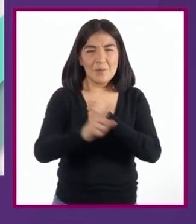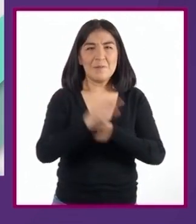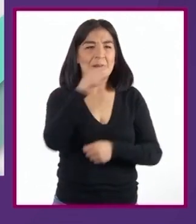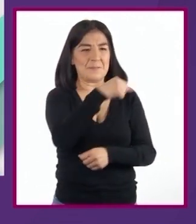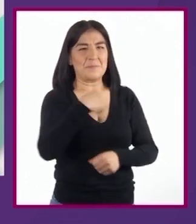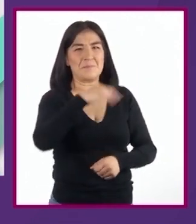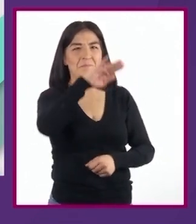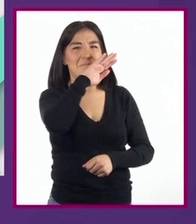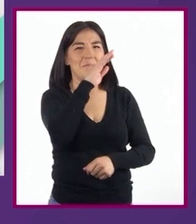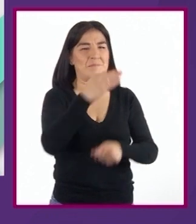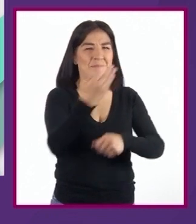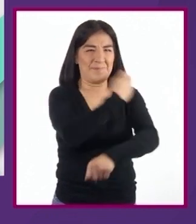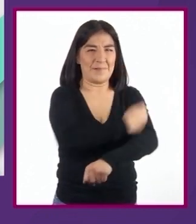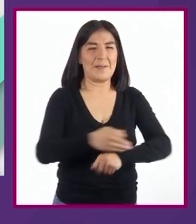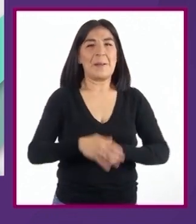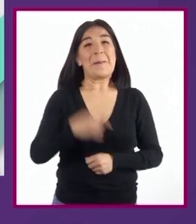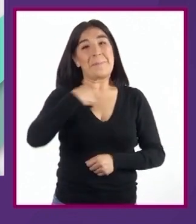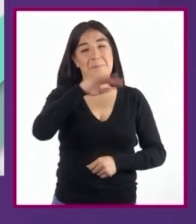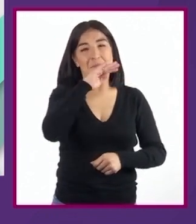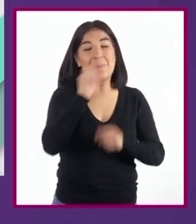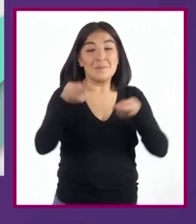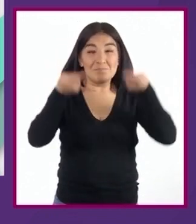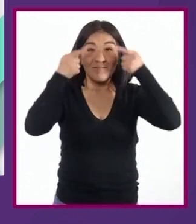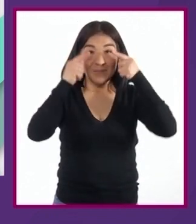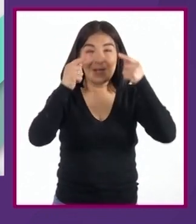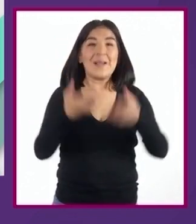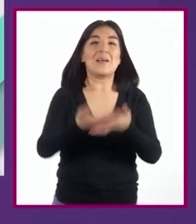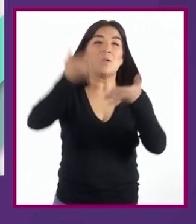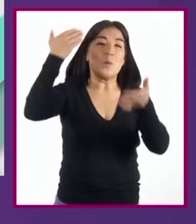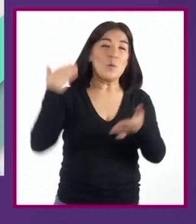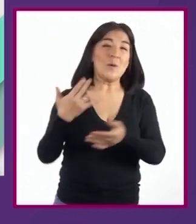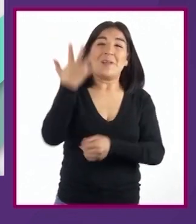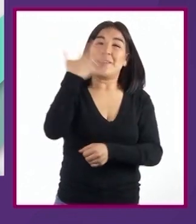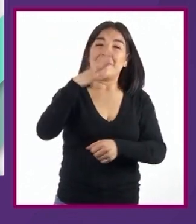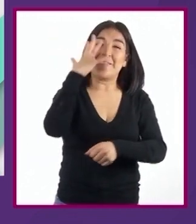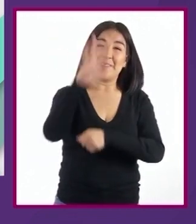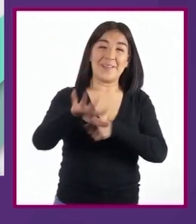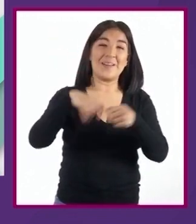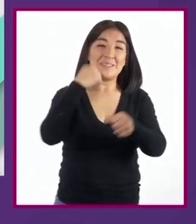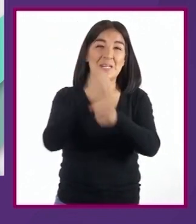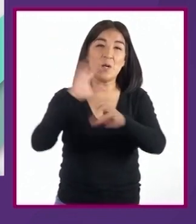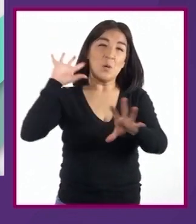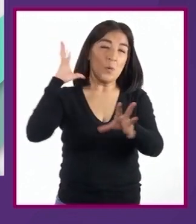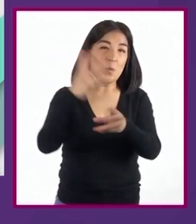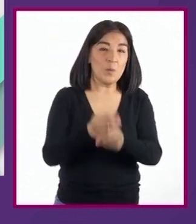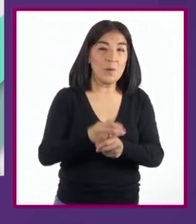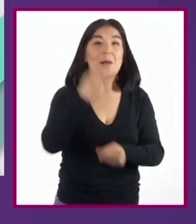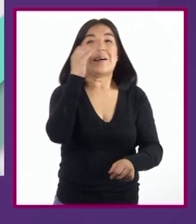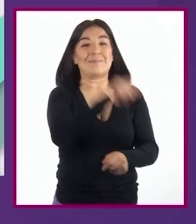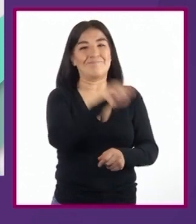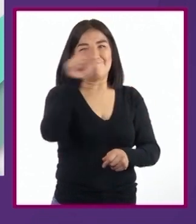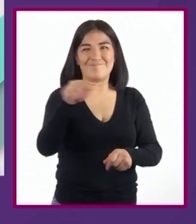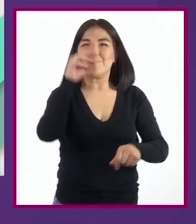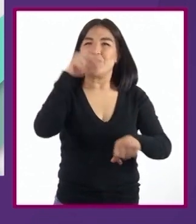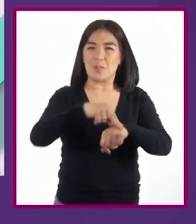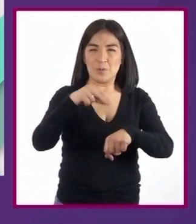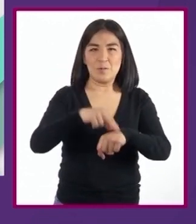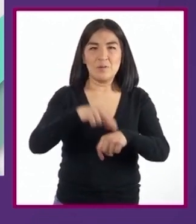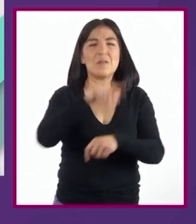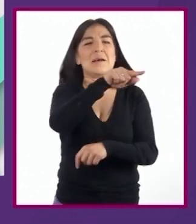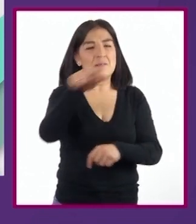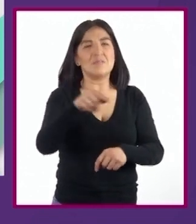usa lentes de contacto hace 10 años y al visitar a la oftalmóloga, esta le menciona que es candidata para realizarse una cirugía